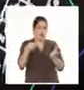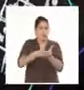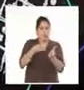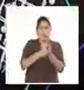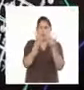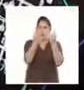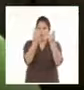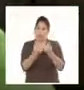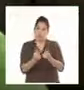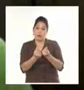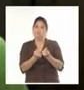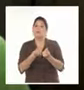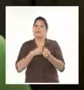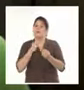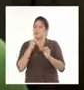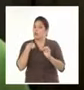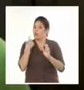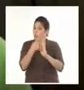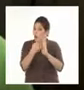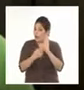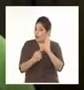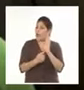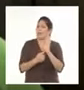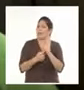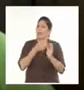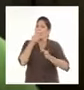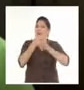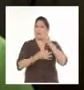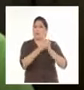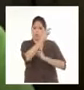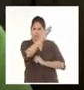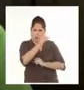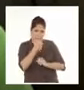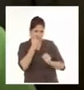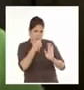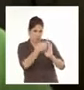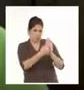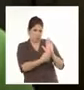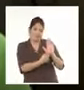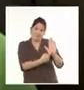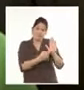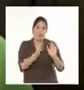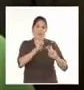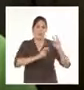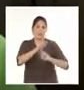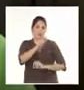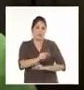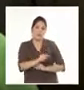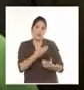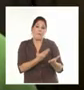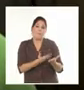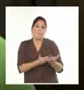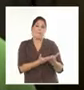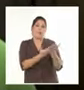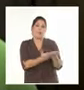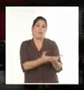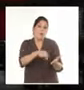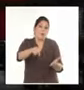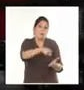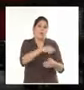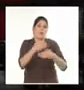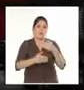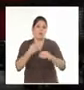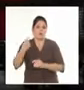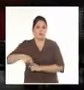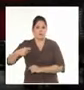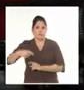dinero, o un grupo de elementos que sirvieron de sustento al proceso de todo lo que nosotros estamos invirtiendo y de estos hechos que hoy se llevan a procesos penetrantes.